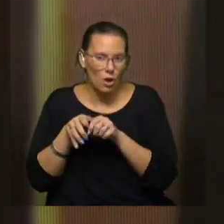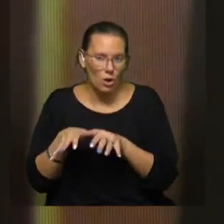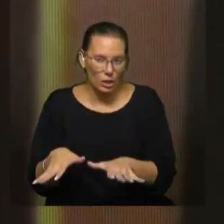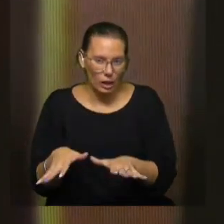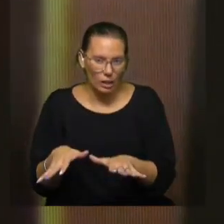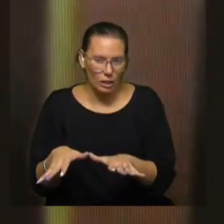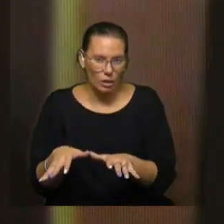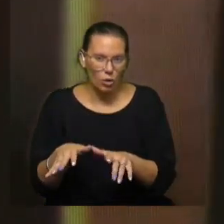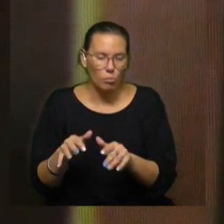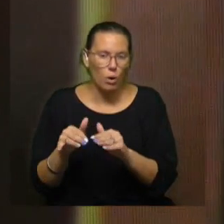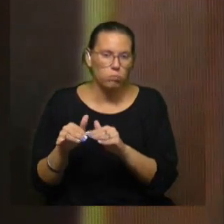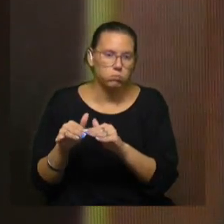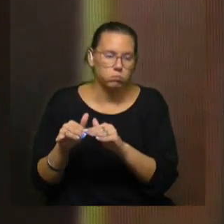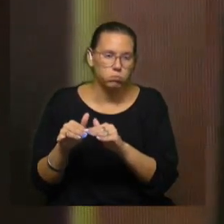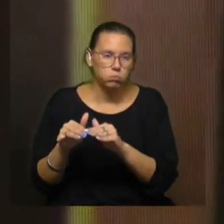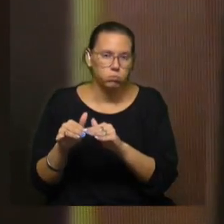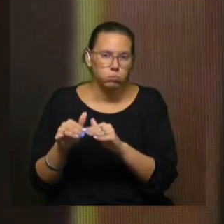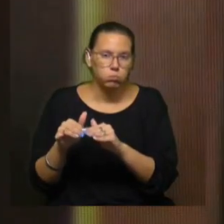cierta homogeneidad, digamos,